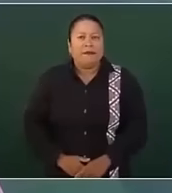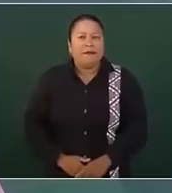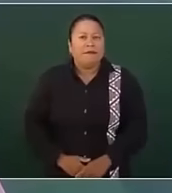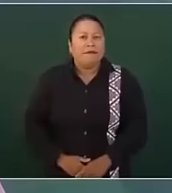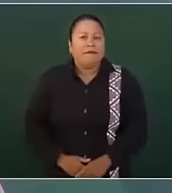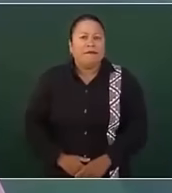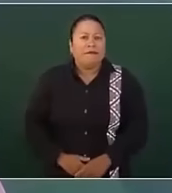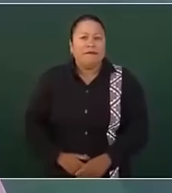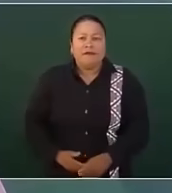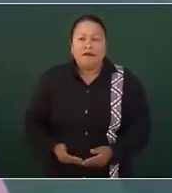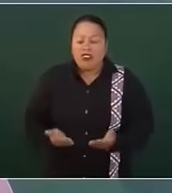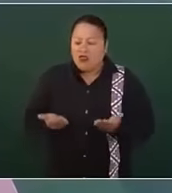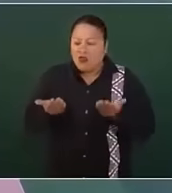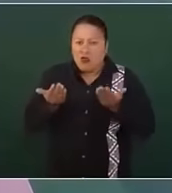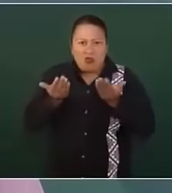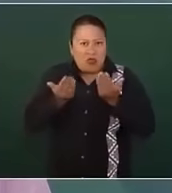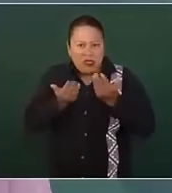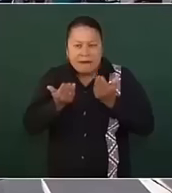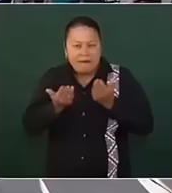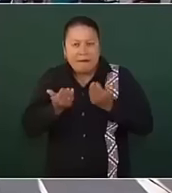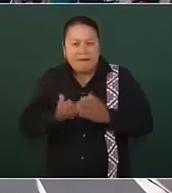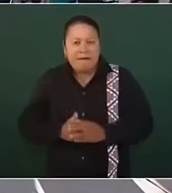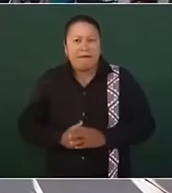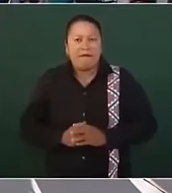No existe